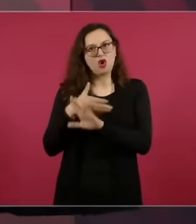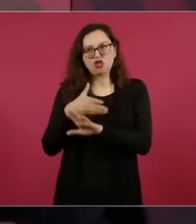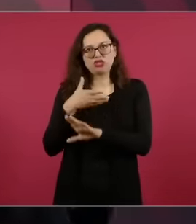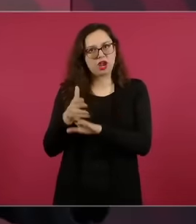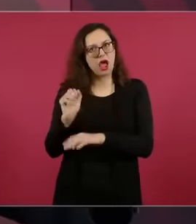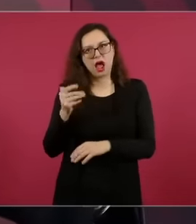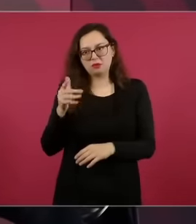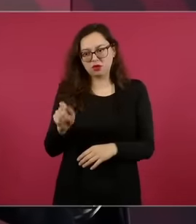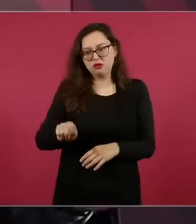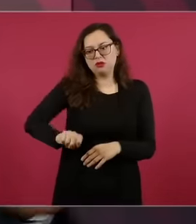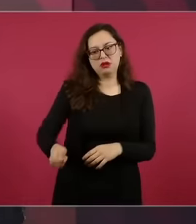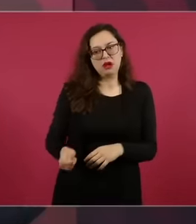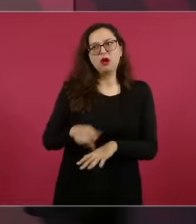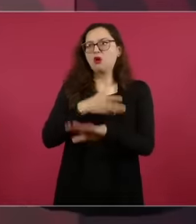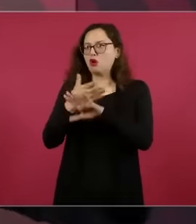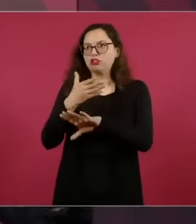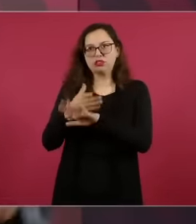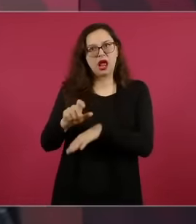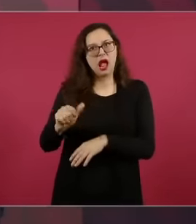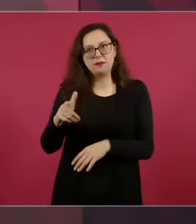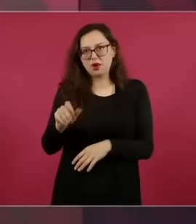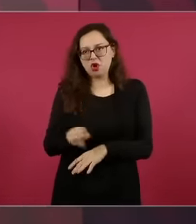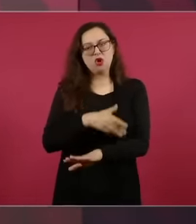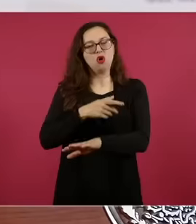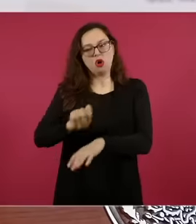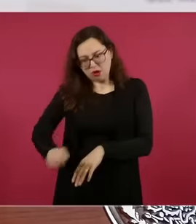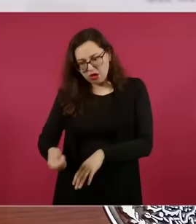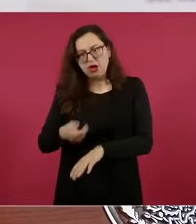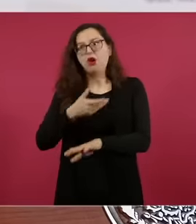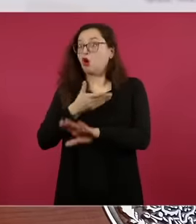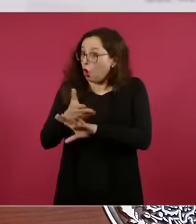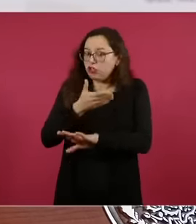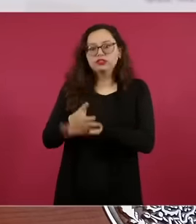todos en contra, todos.